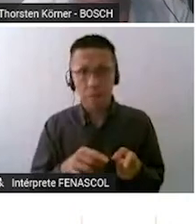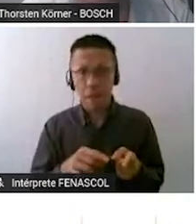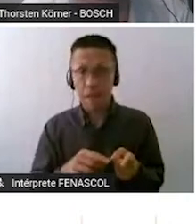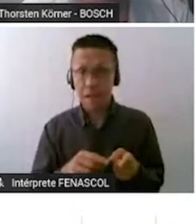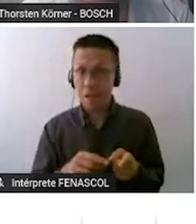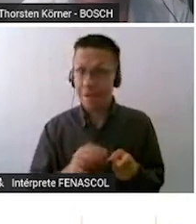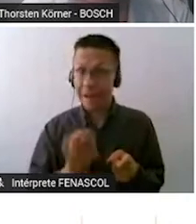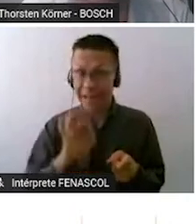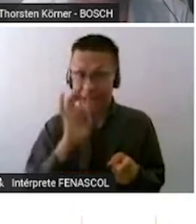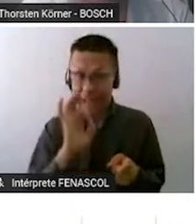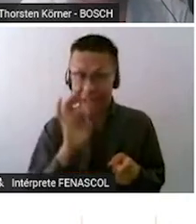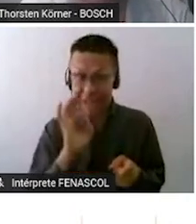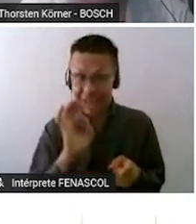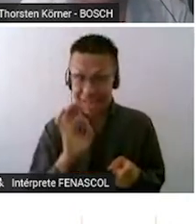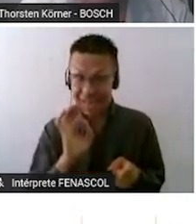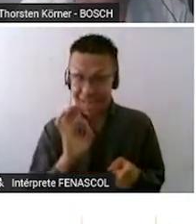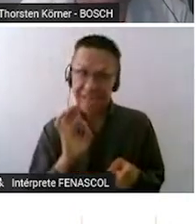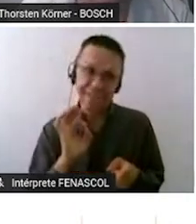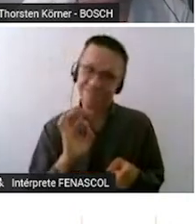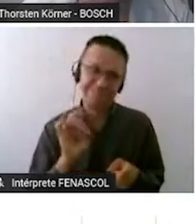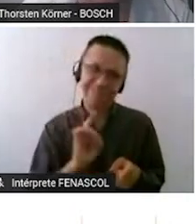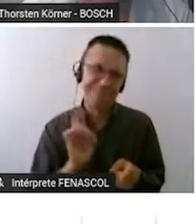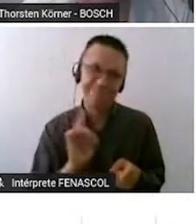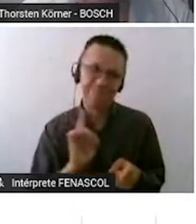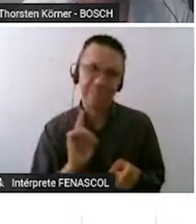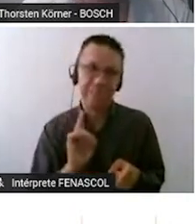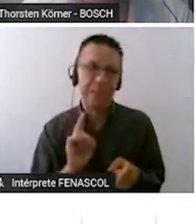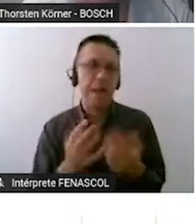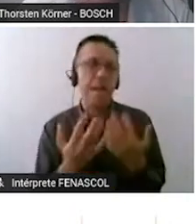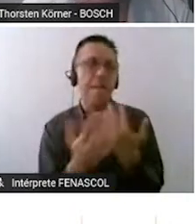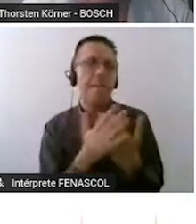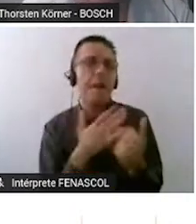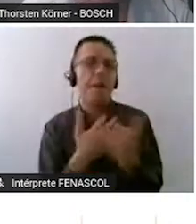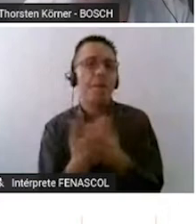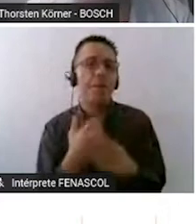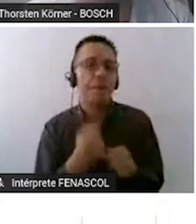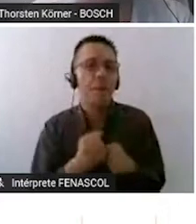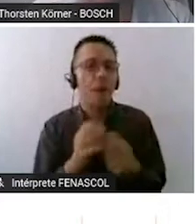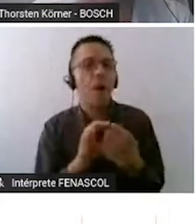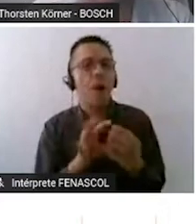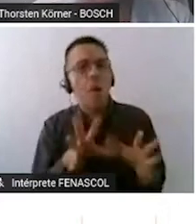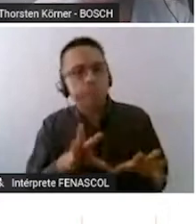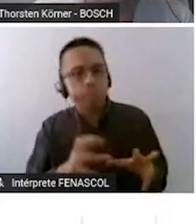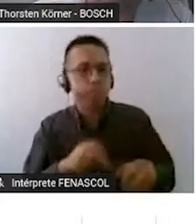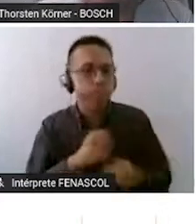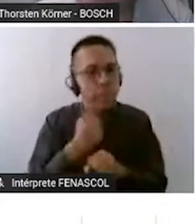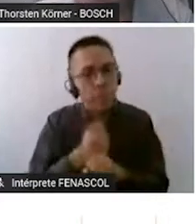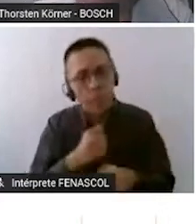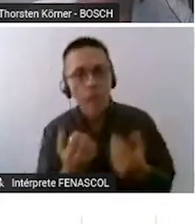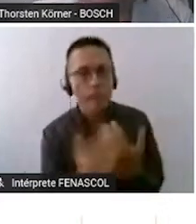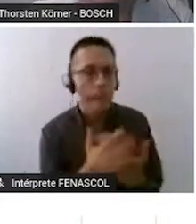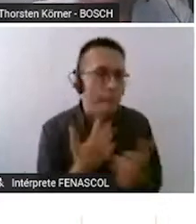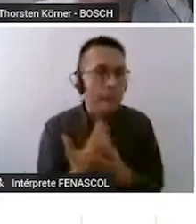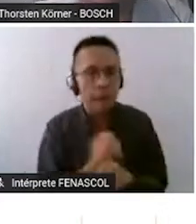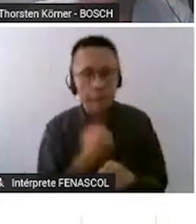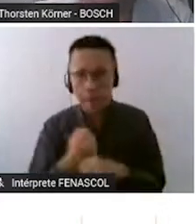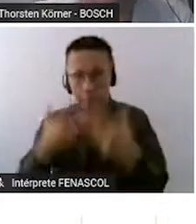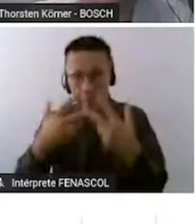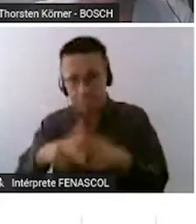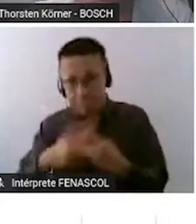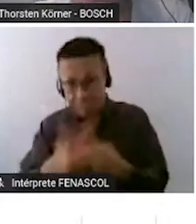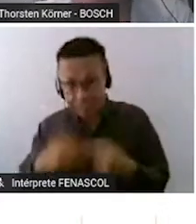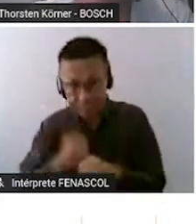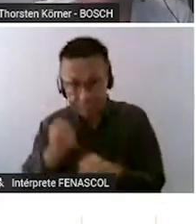momento el trabajo manual, el trabajo artesanal aún era mejor que el trabajo mecánico. Luego,